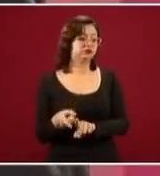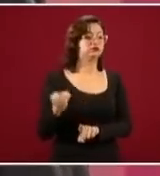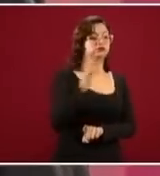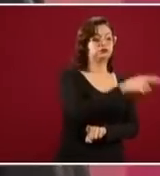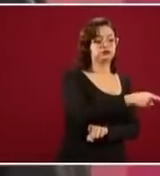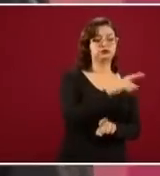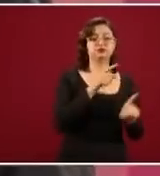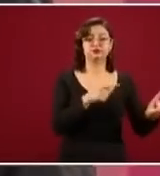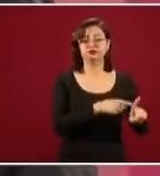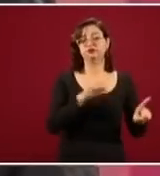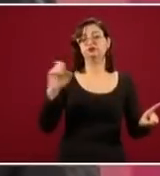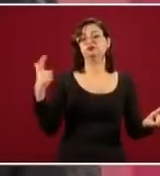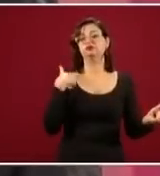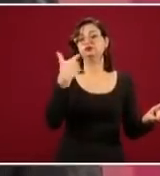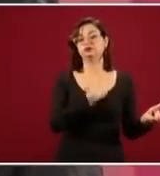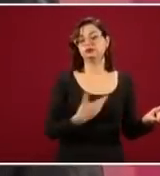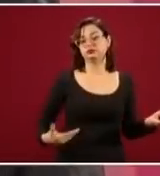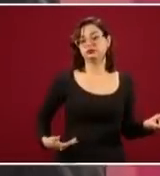yo creo que